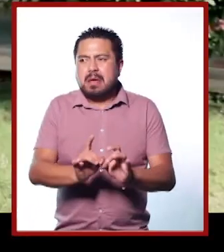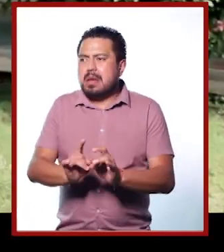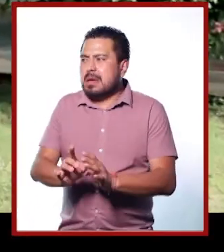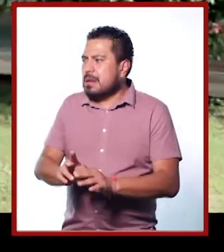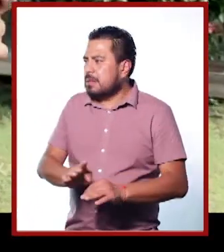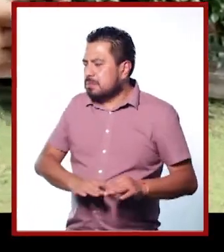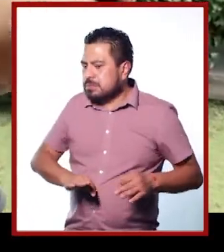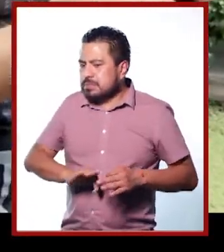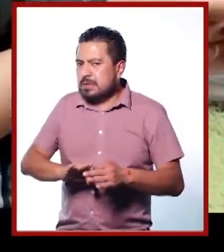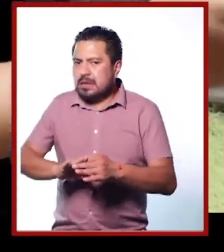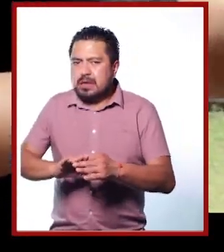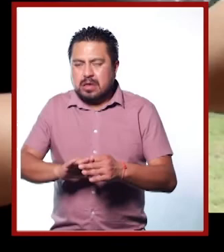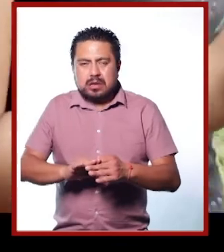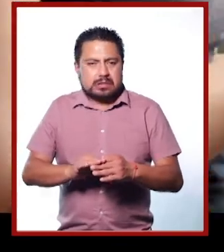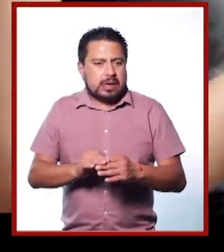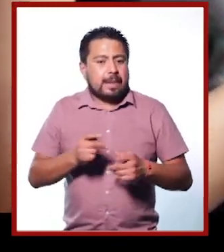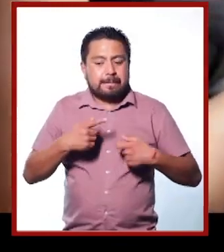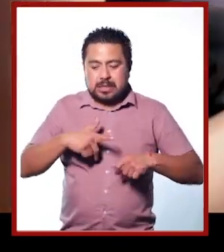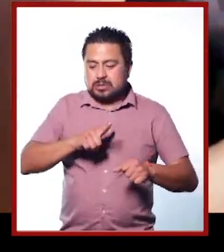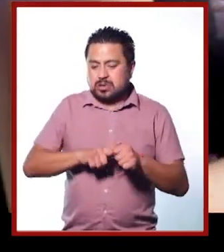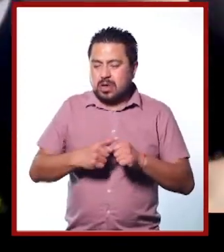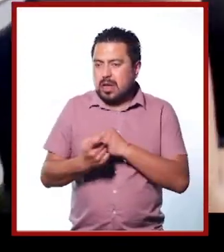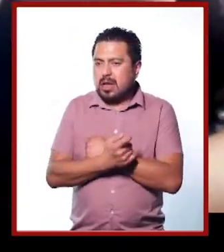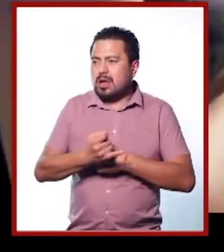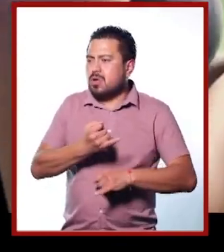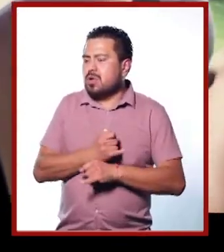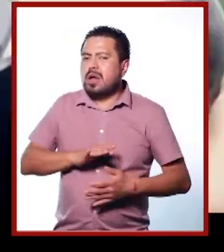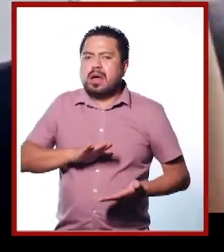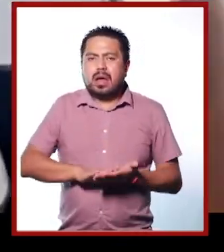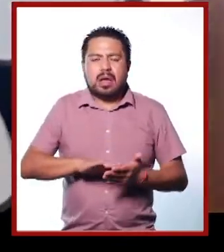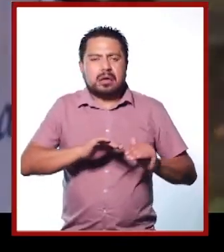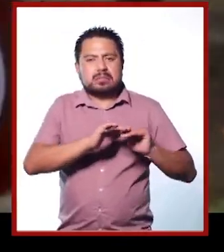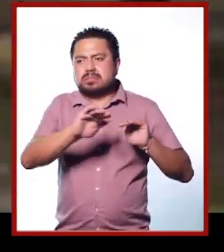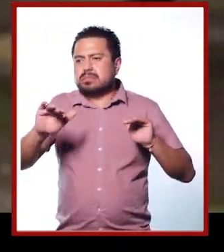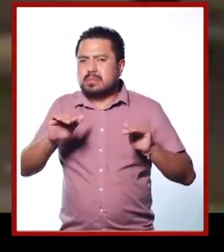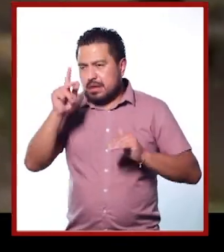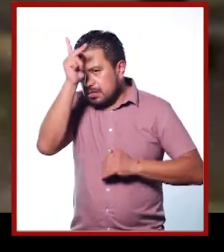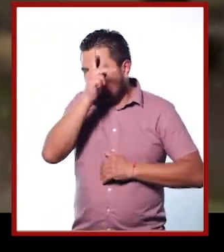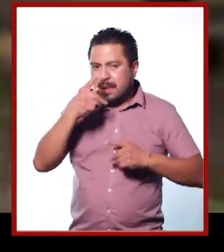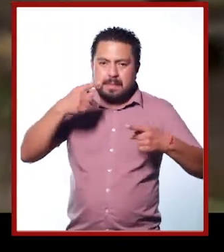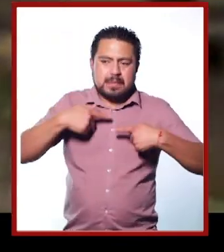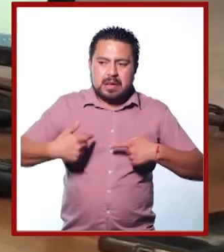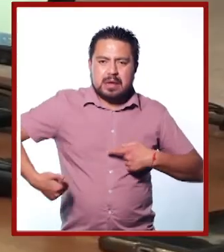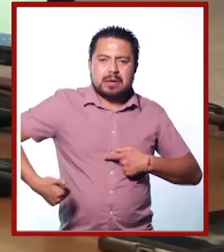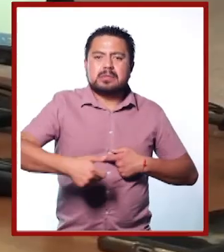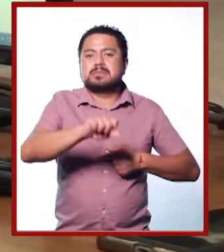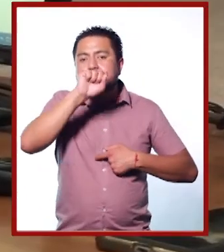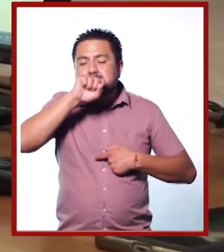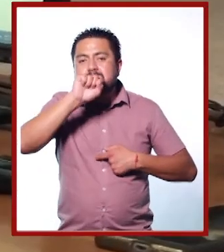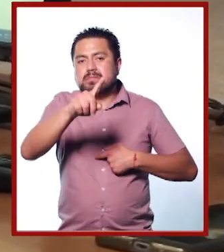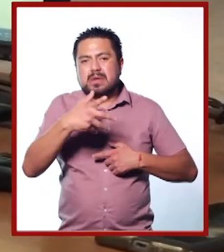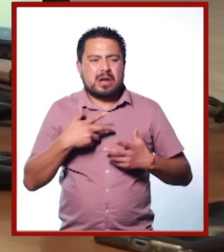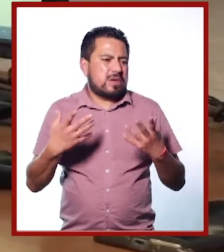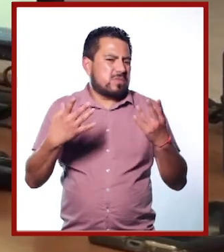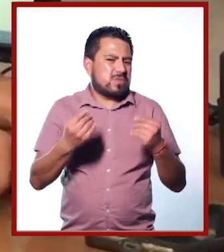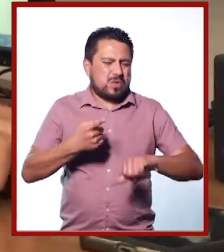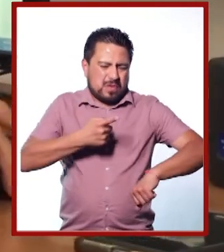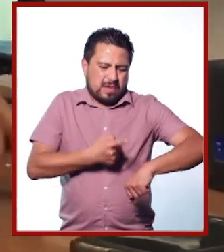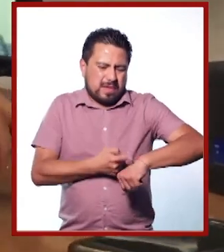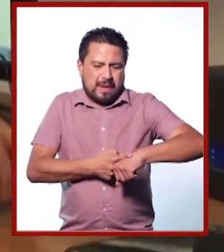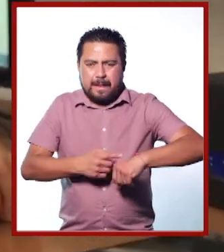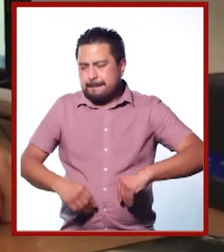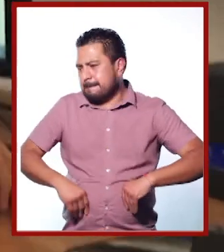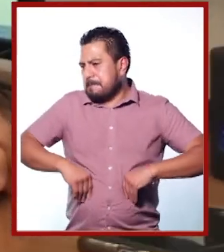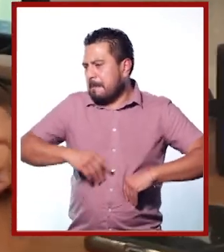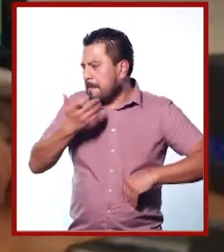e reiteradamente el poder personal, la autonomía y el equilibrio psíquico de las personas. También existen muchos